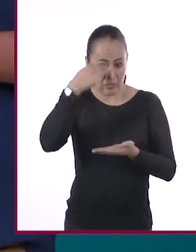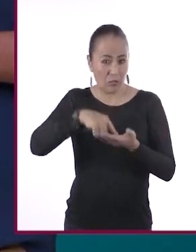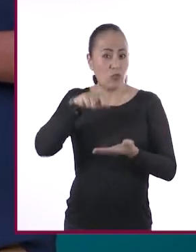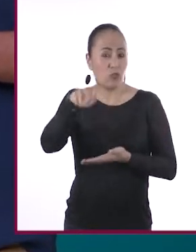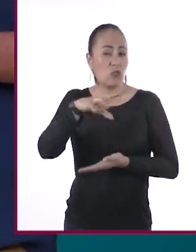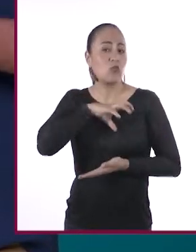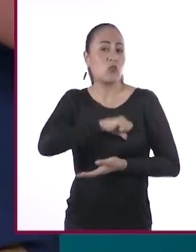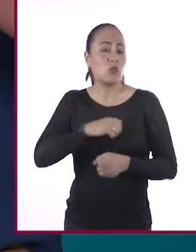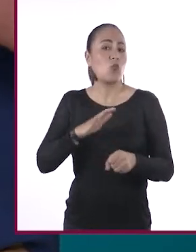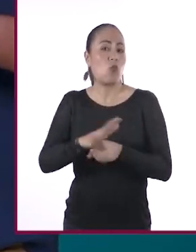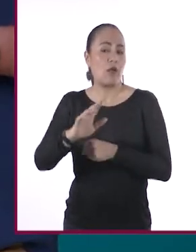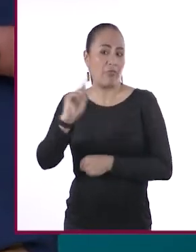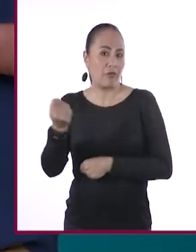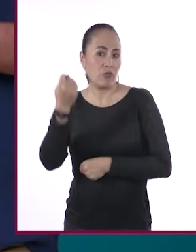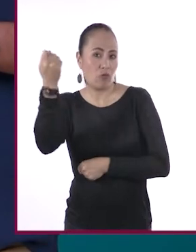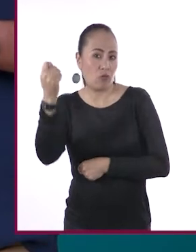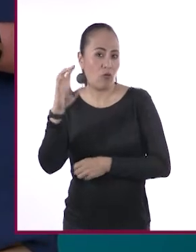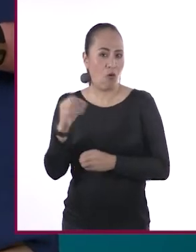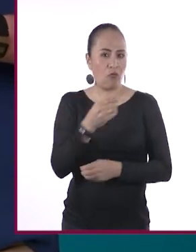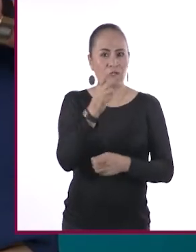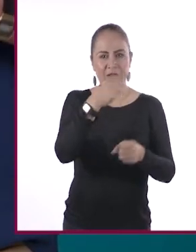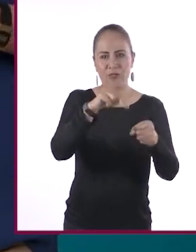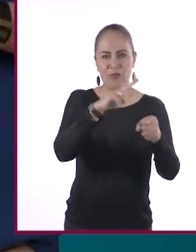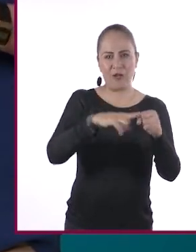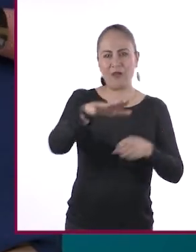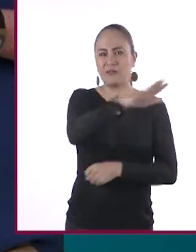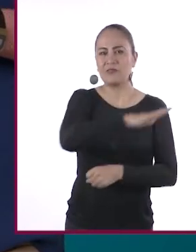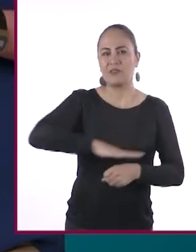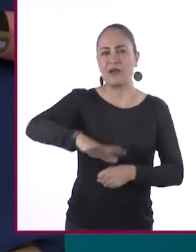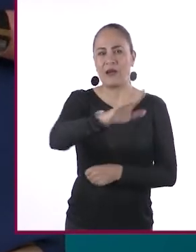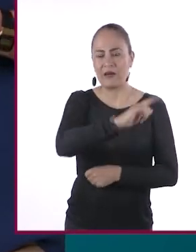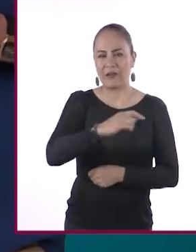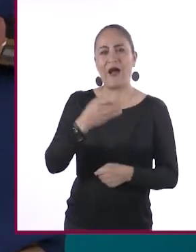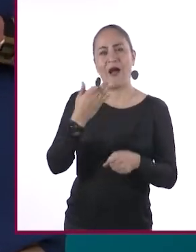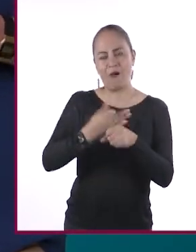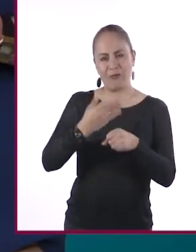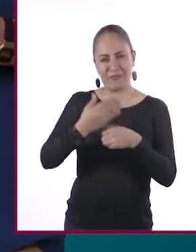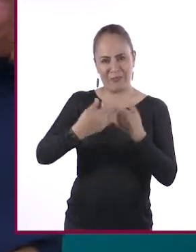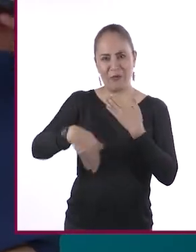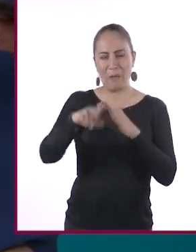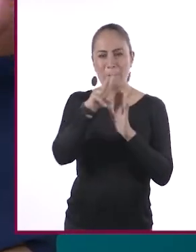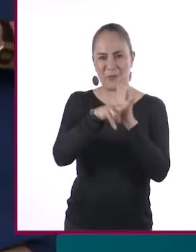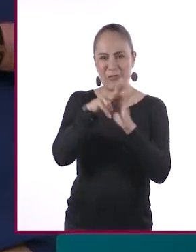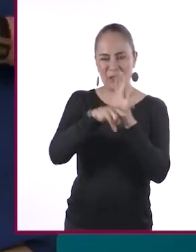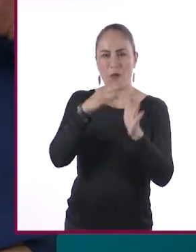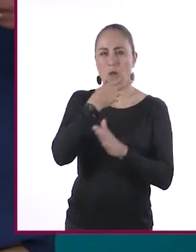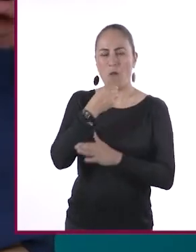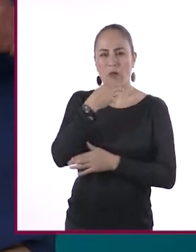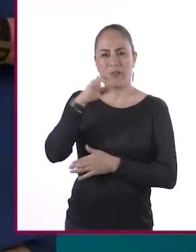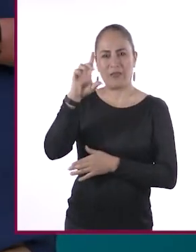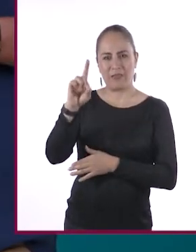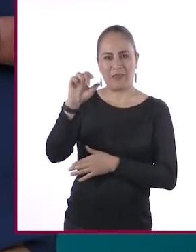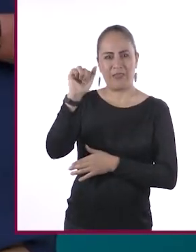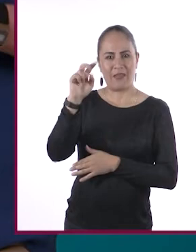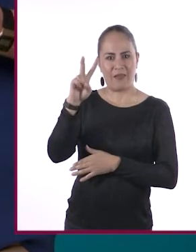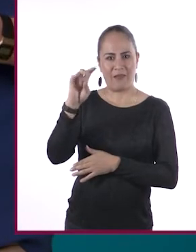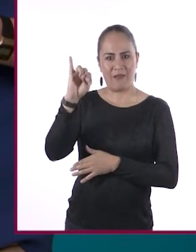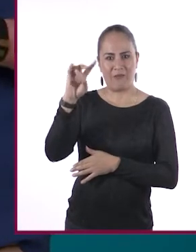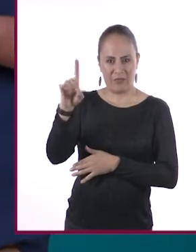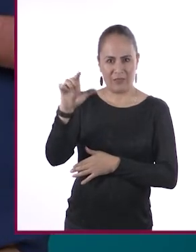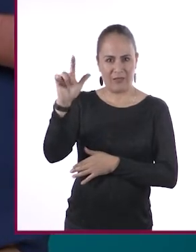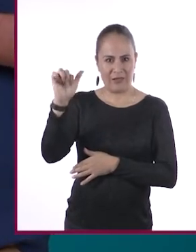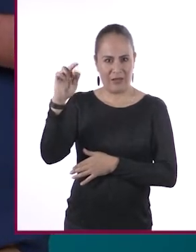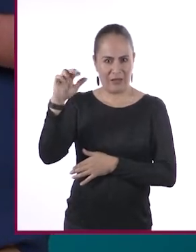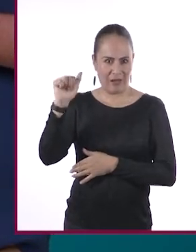lo tecnológico? Vamos a motivar la reflexión en torno a nuestras preferencias con el siguiente video de la obra de David Lara, quien ya tuvimos anteriormente en